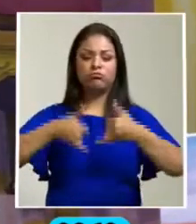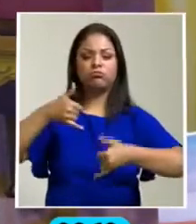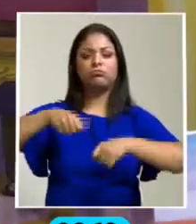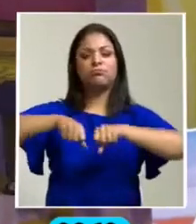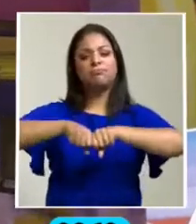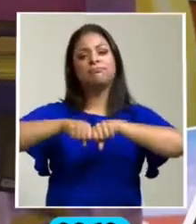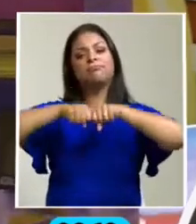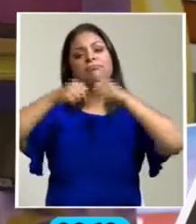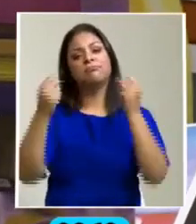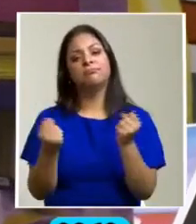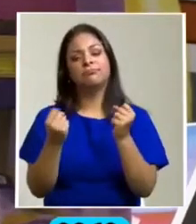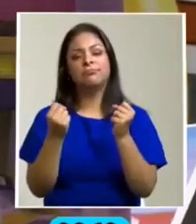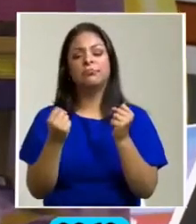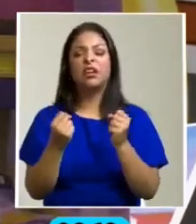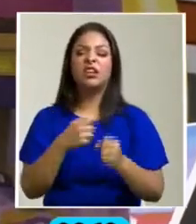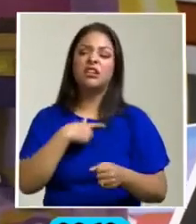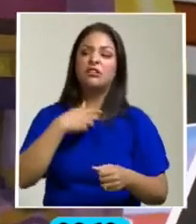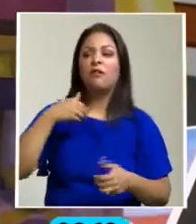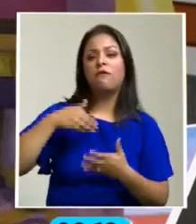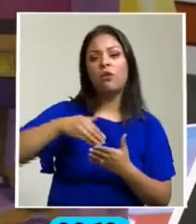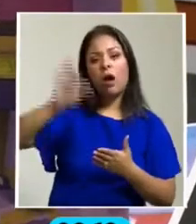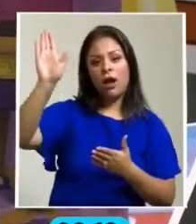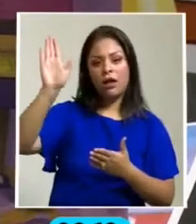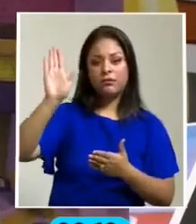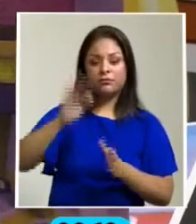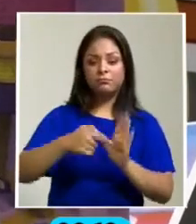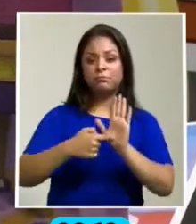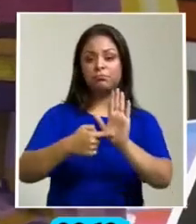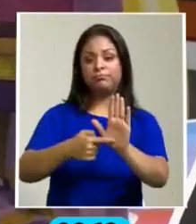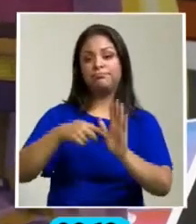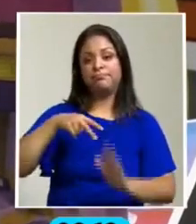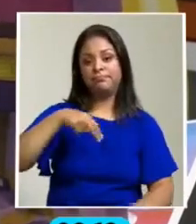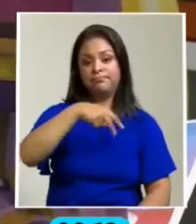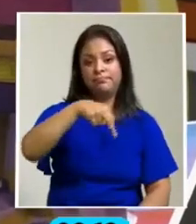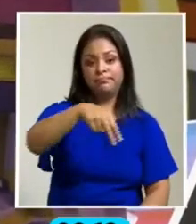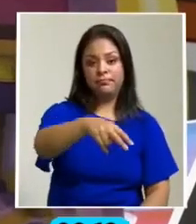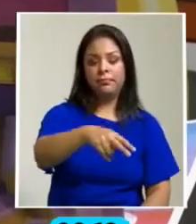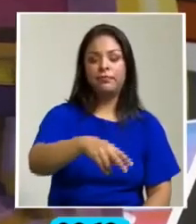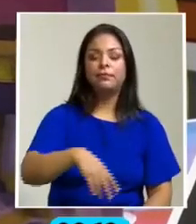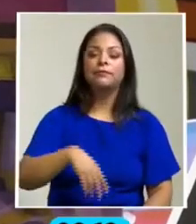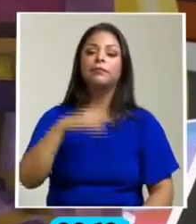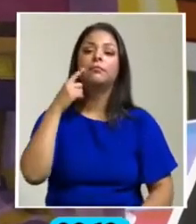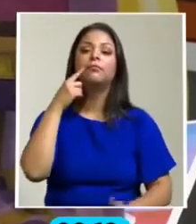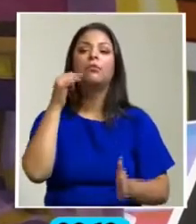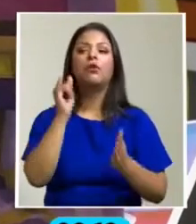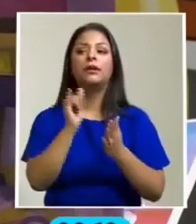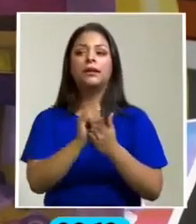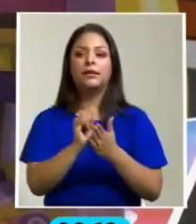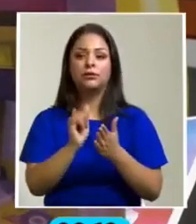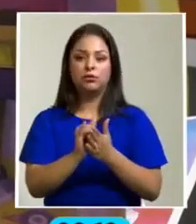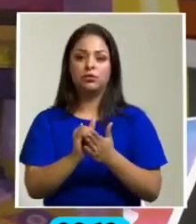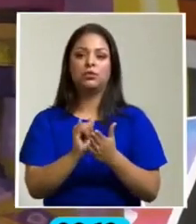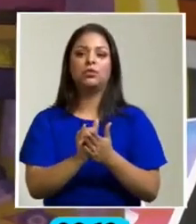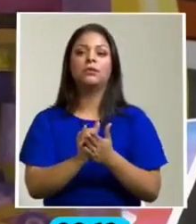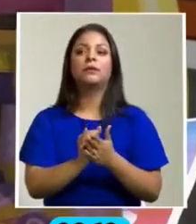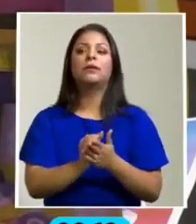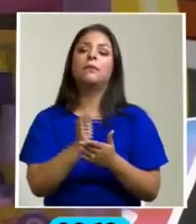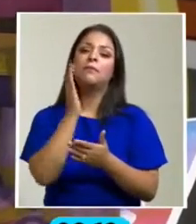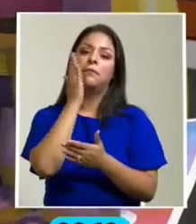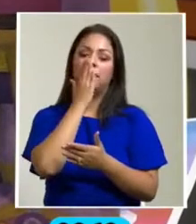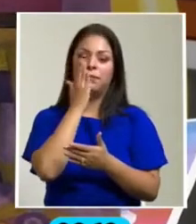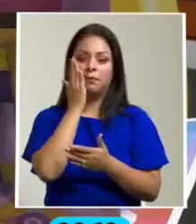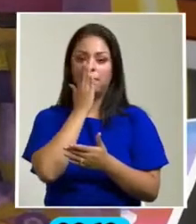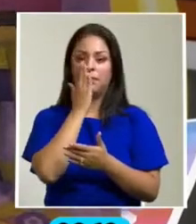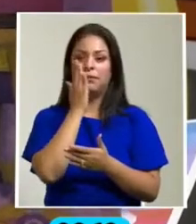y cómo la echaron del desfile. Por eso, más hermoso fue el abrazo que